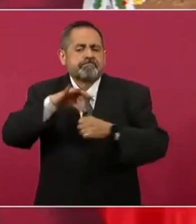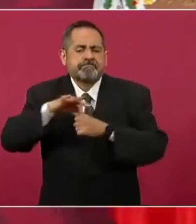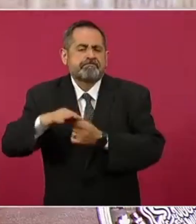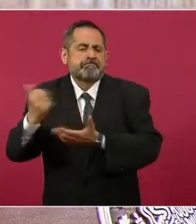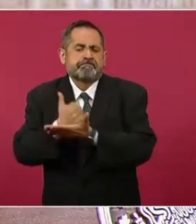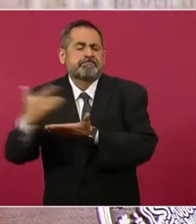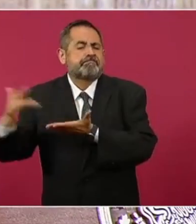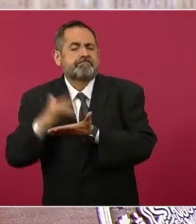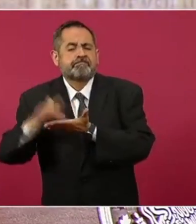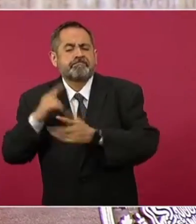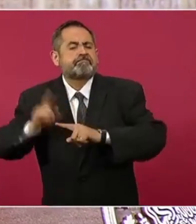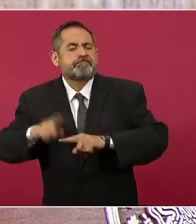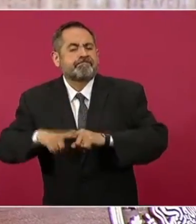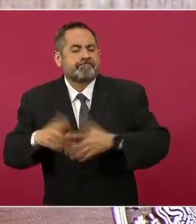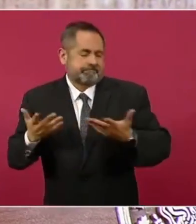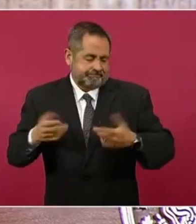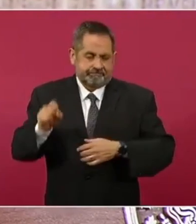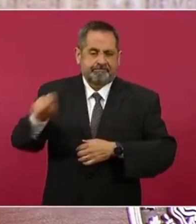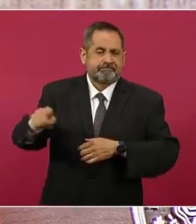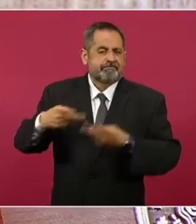nos sacaron a flote?